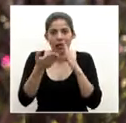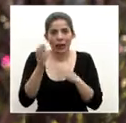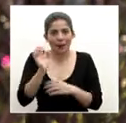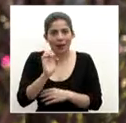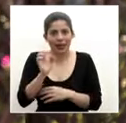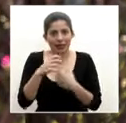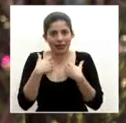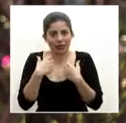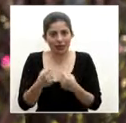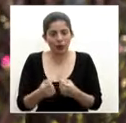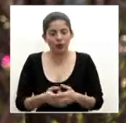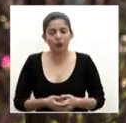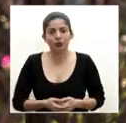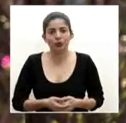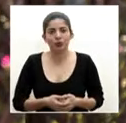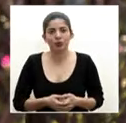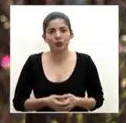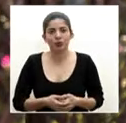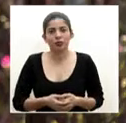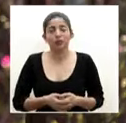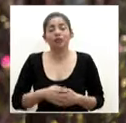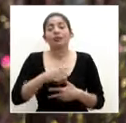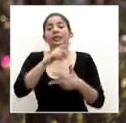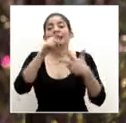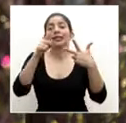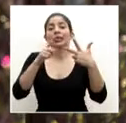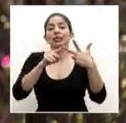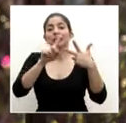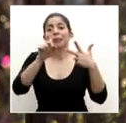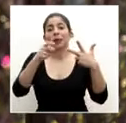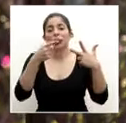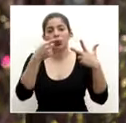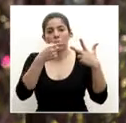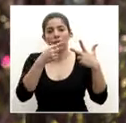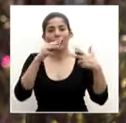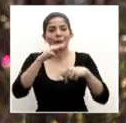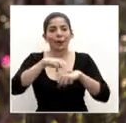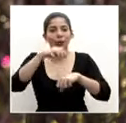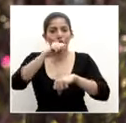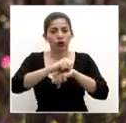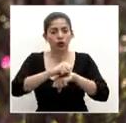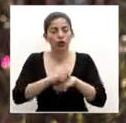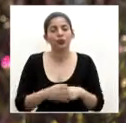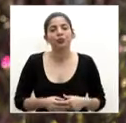emergencia sanitaria. Y la tercera consulta para don Michael Soto.